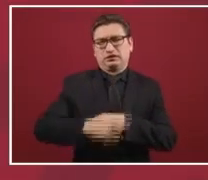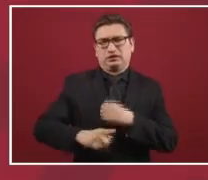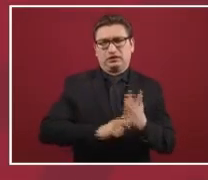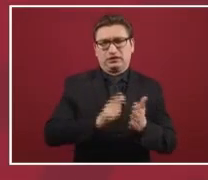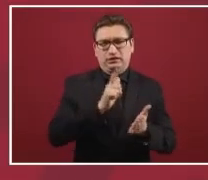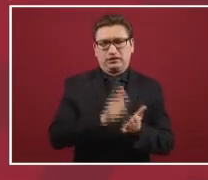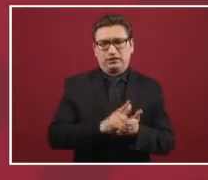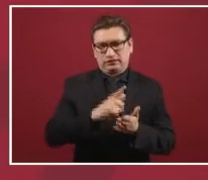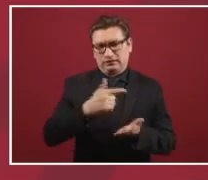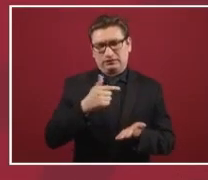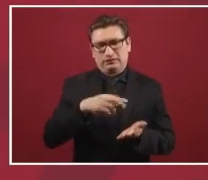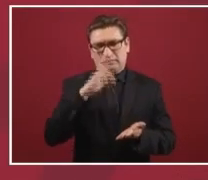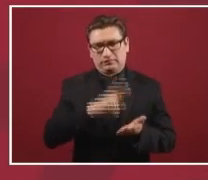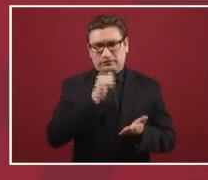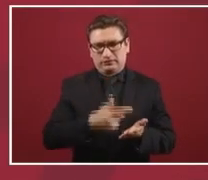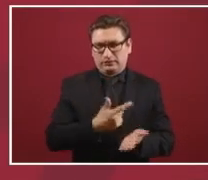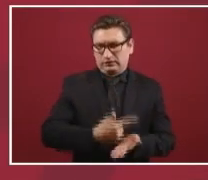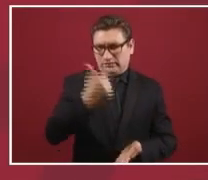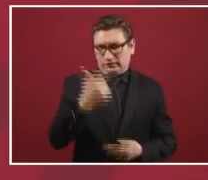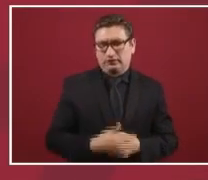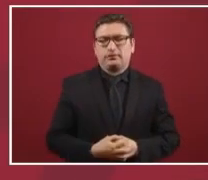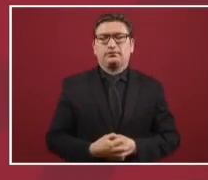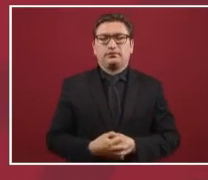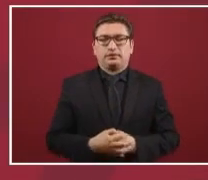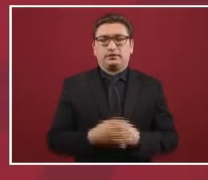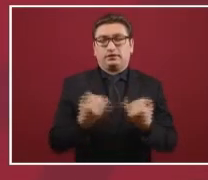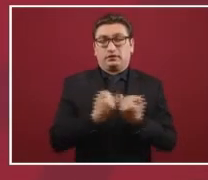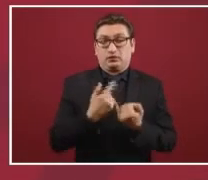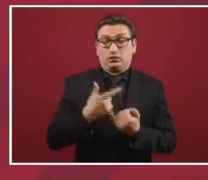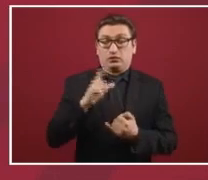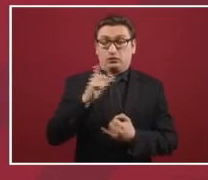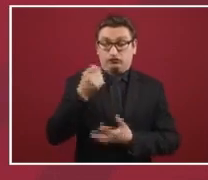la autorización del presupuesto,